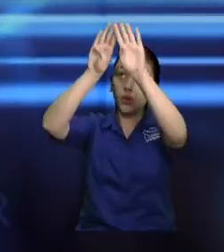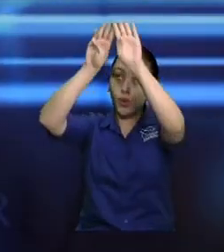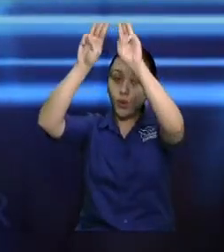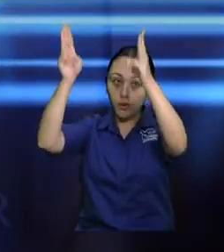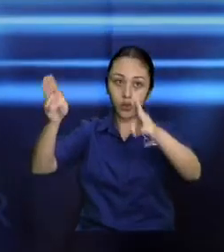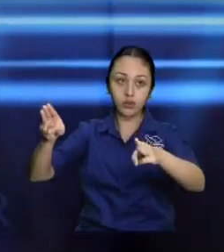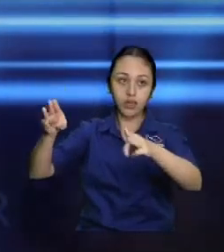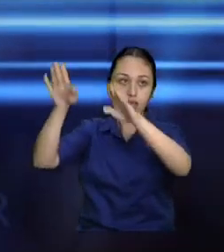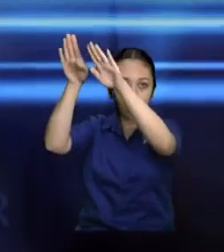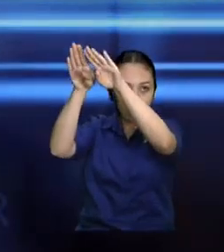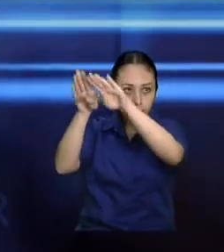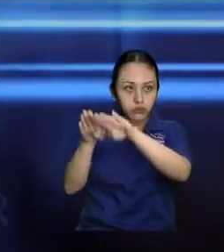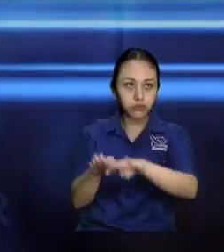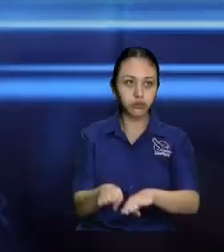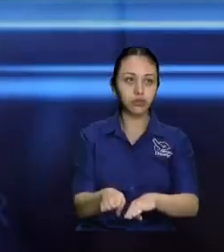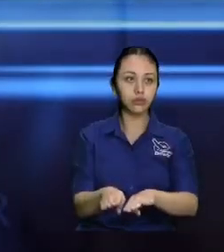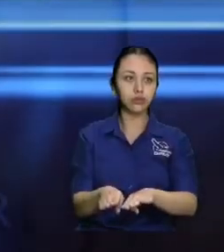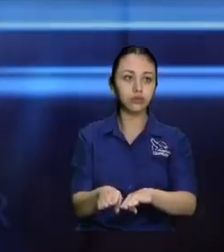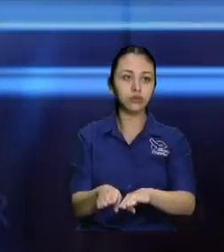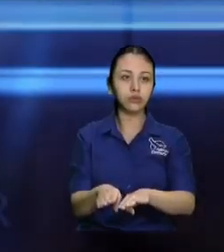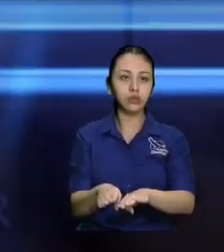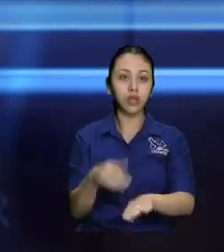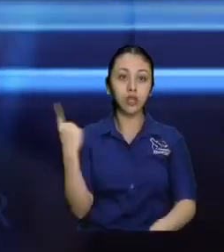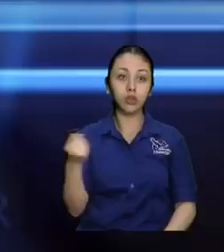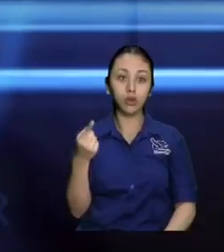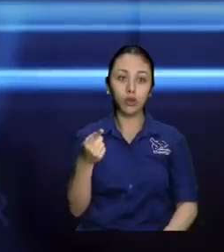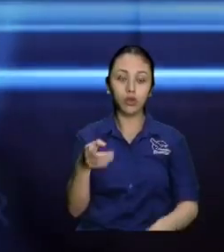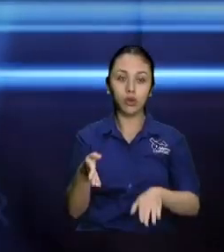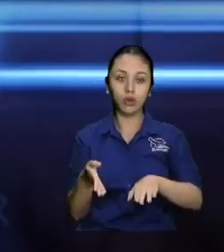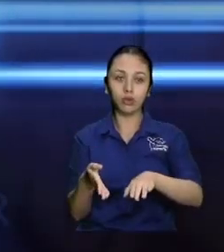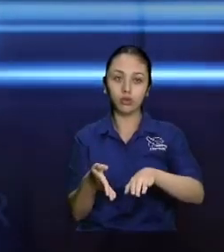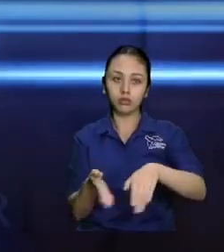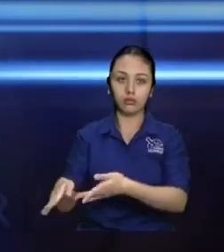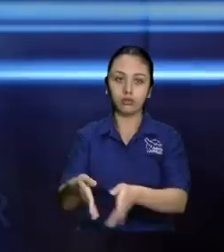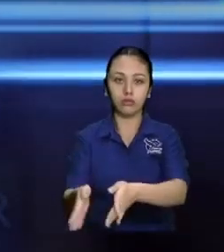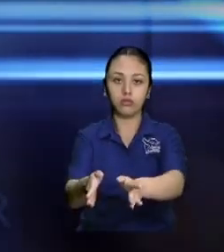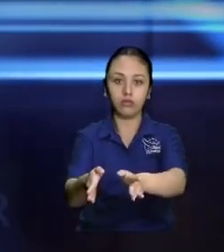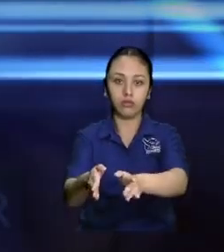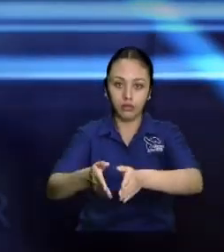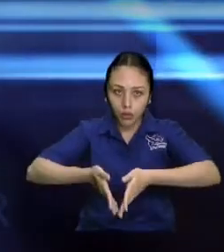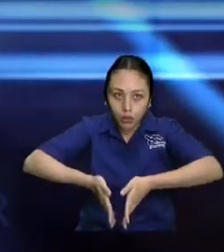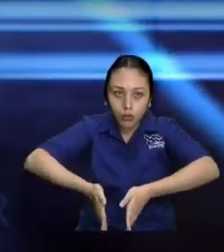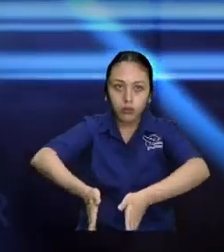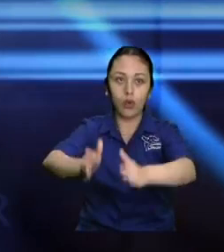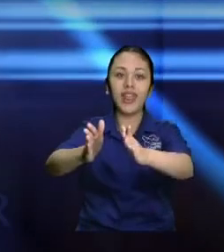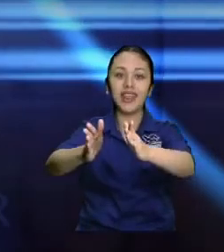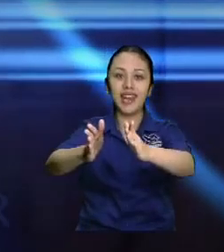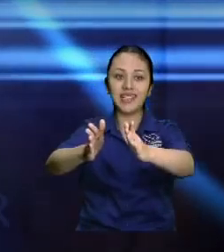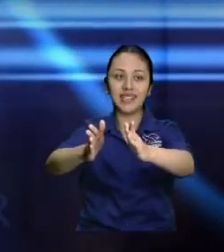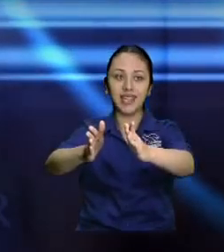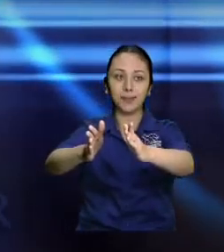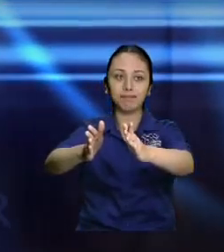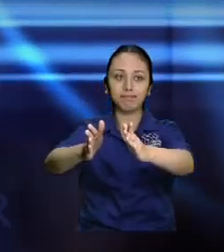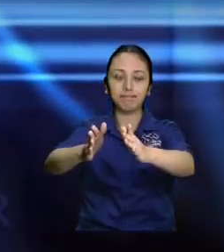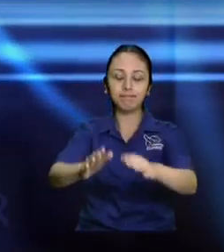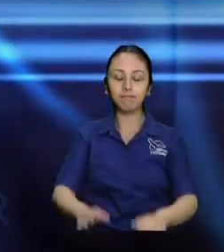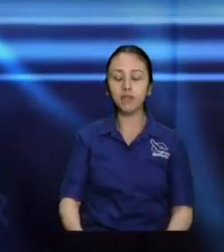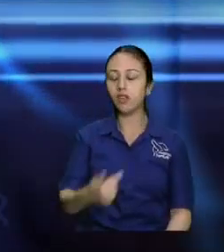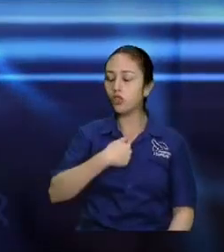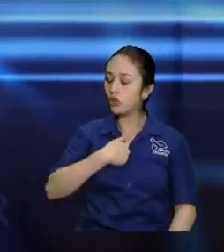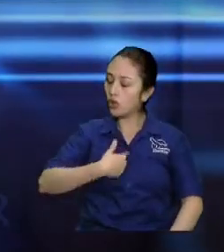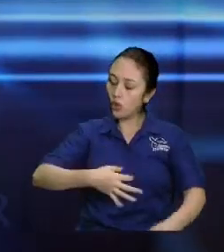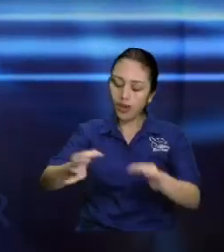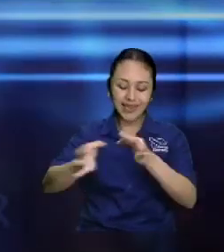di en explicar ayer a partir de lo torcido que se enderece. Y expliqué a grandes rasgos